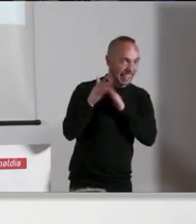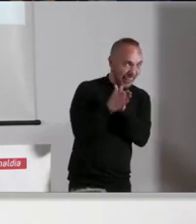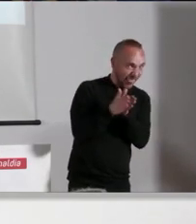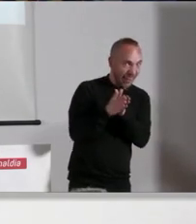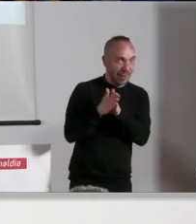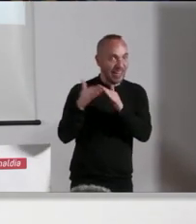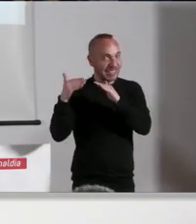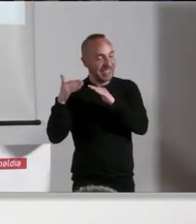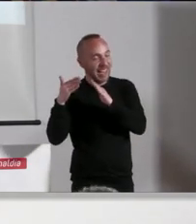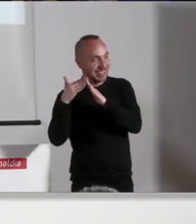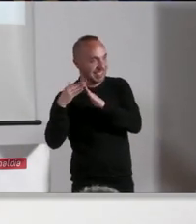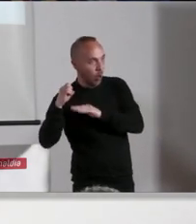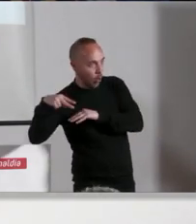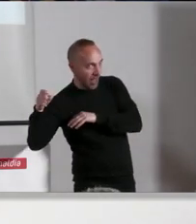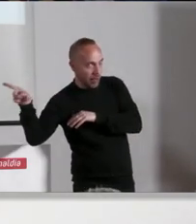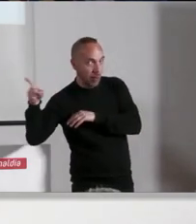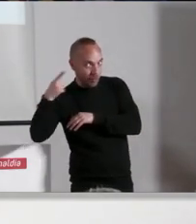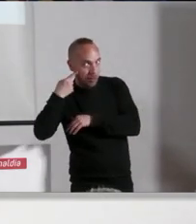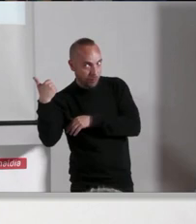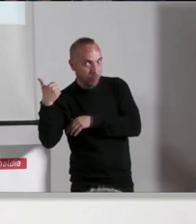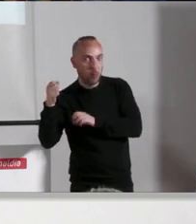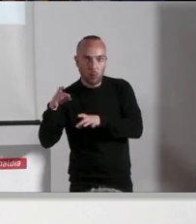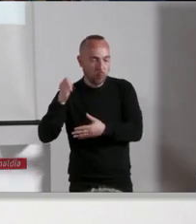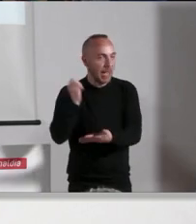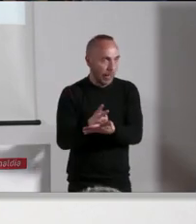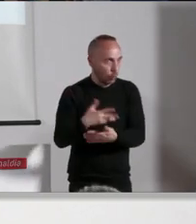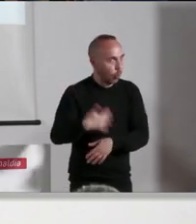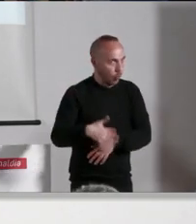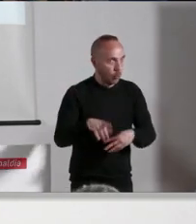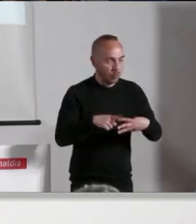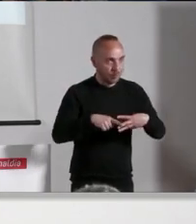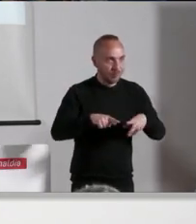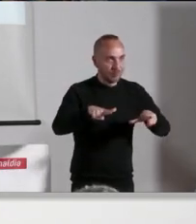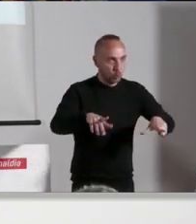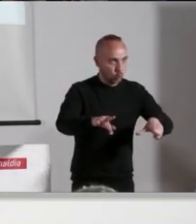importante. También como segundo punto,